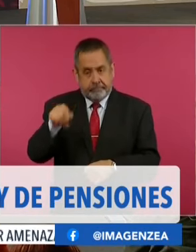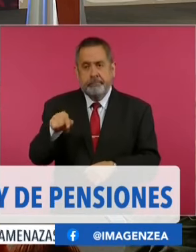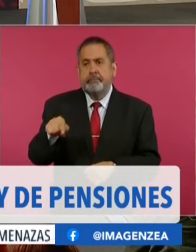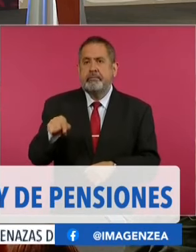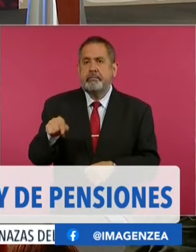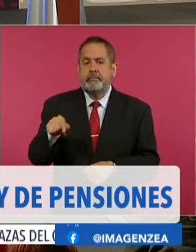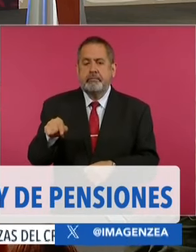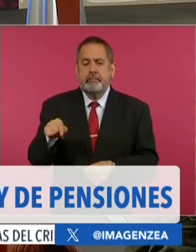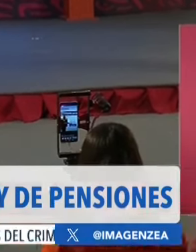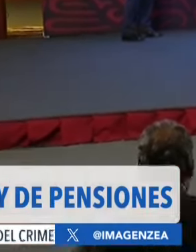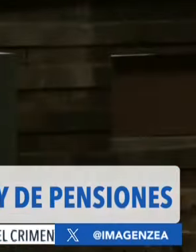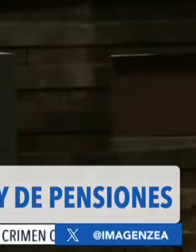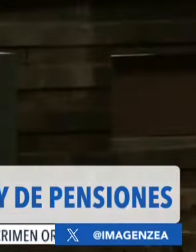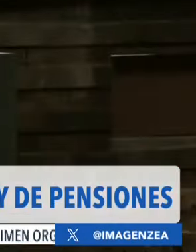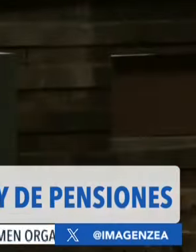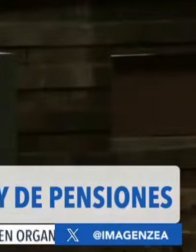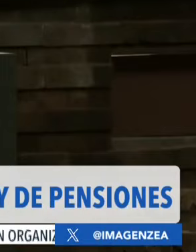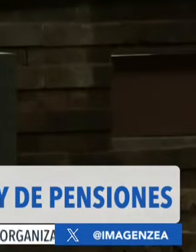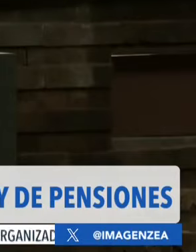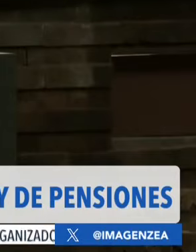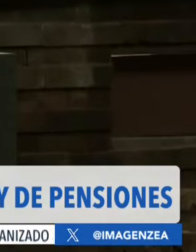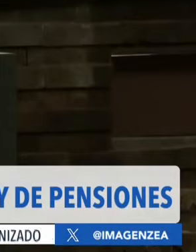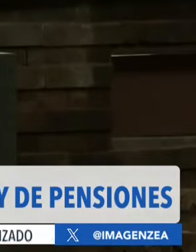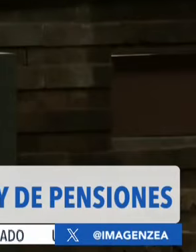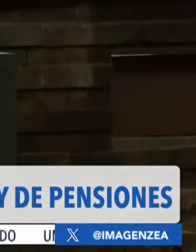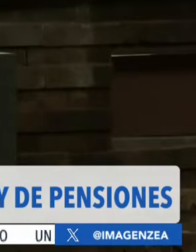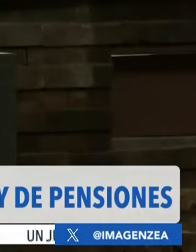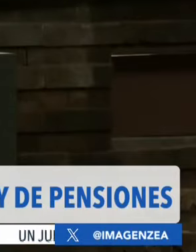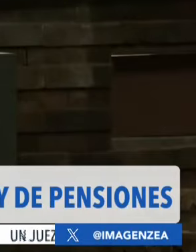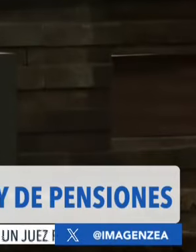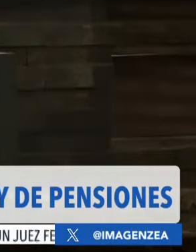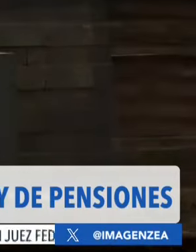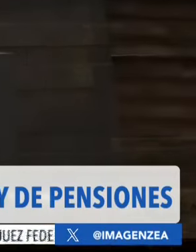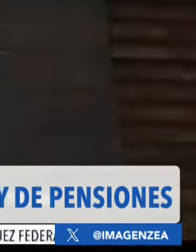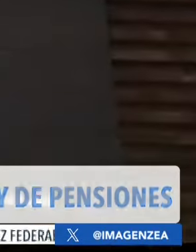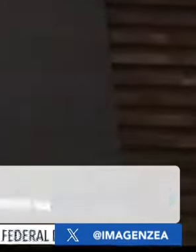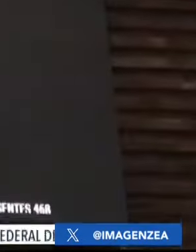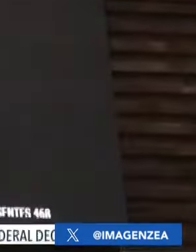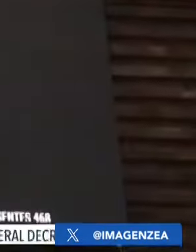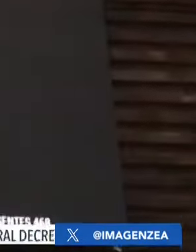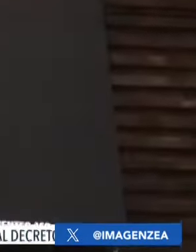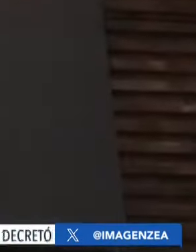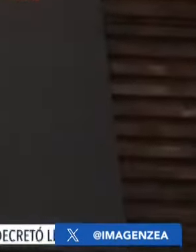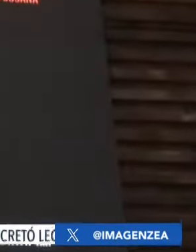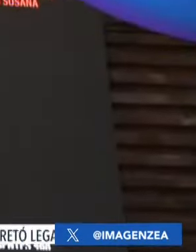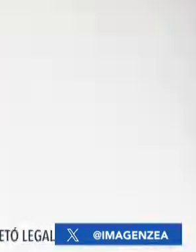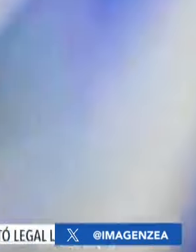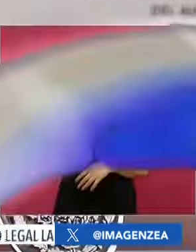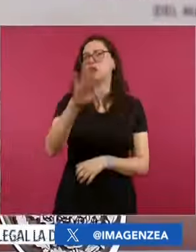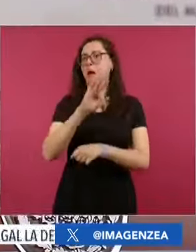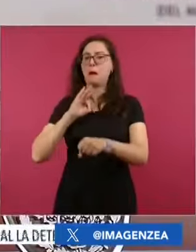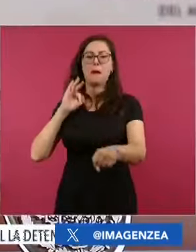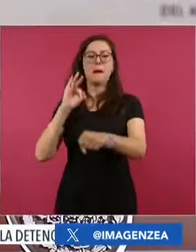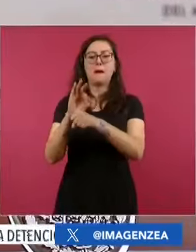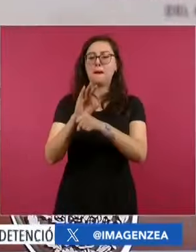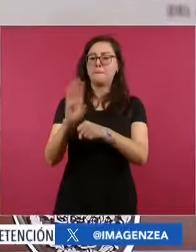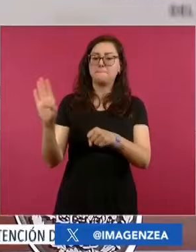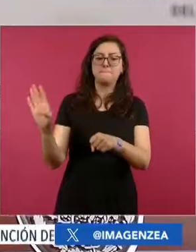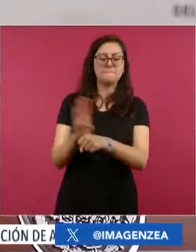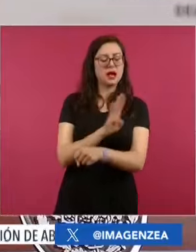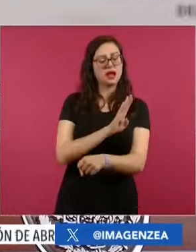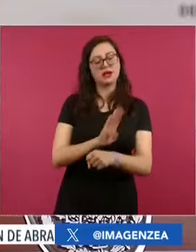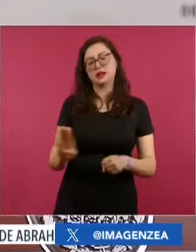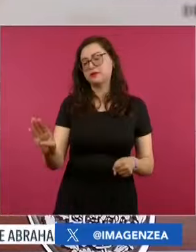próximo 1 de mayo, Día del Trabajo, pueda darle la noticia a todo el país. ¿Qué tal? Esa